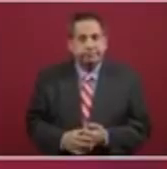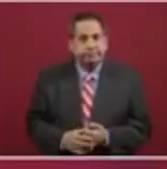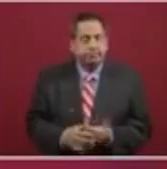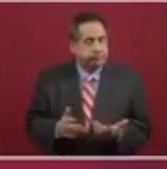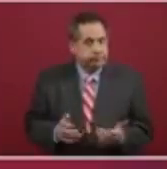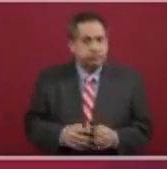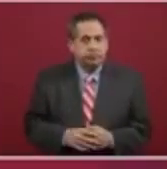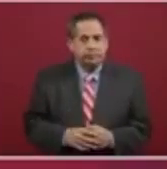no